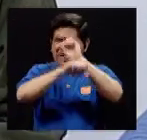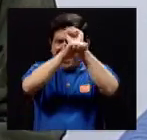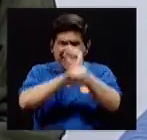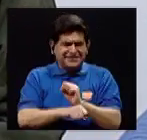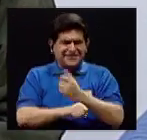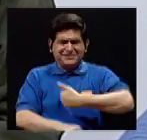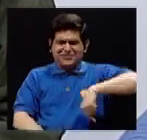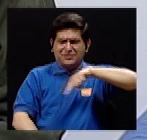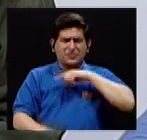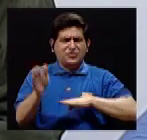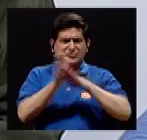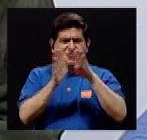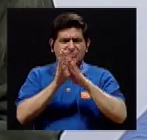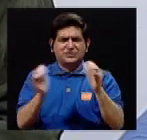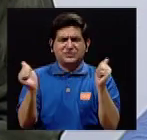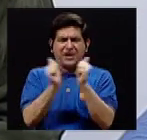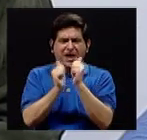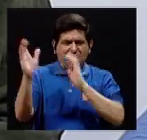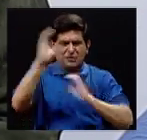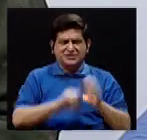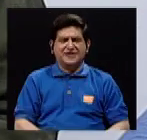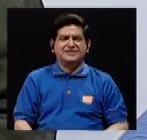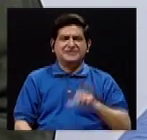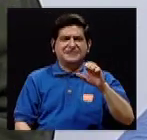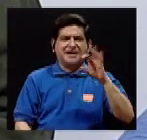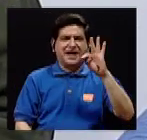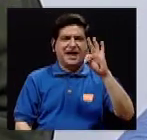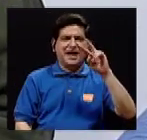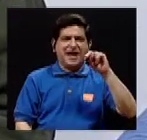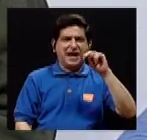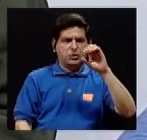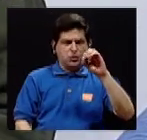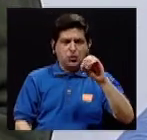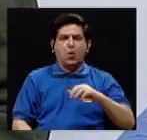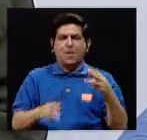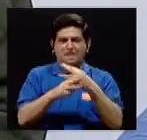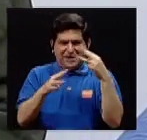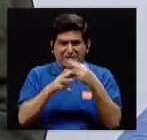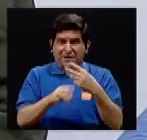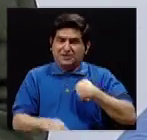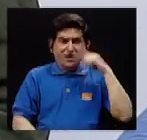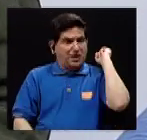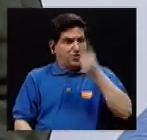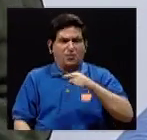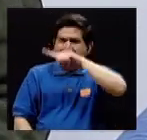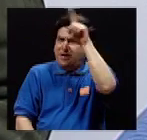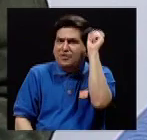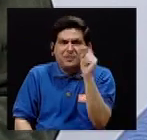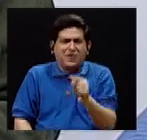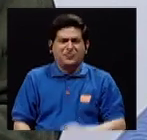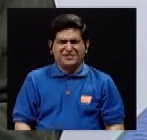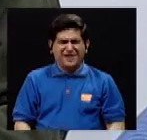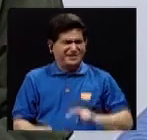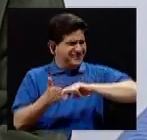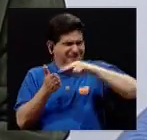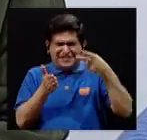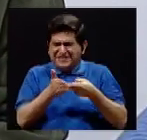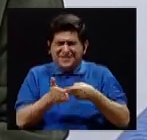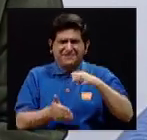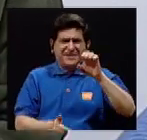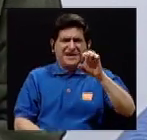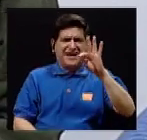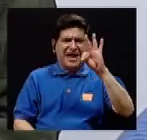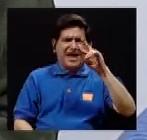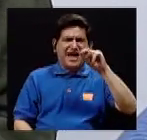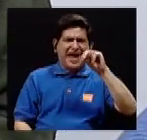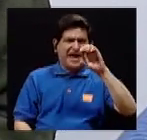tradicionalmente estamos en conciencia etnomatemática yo me veo obligado María Elena a preguntarte qué es esto de